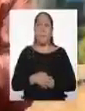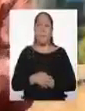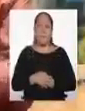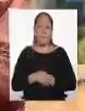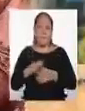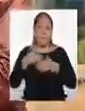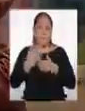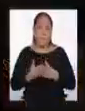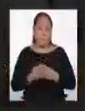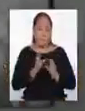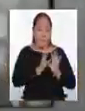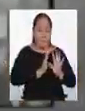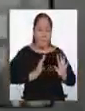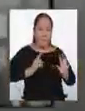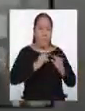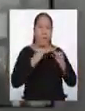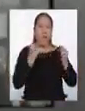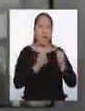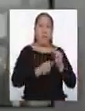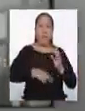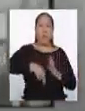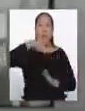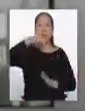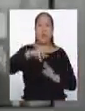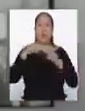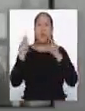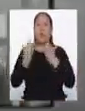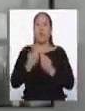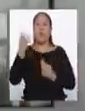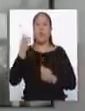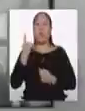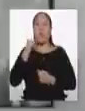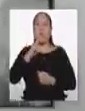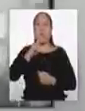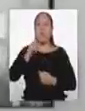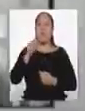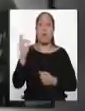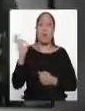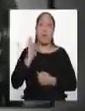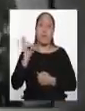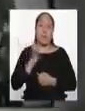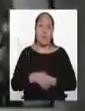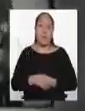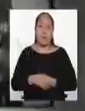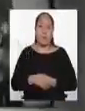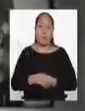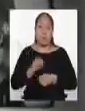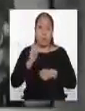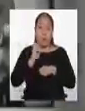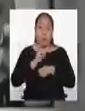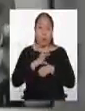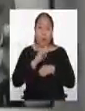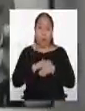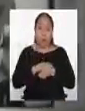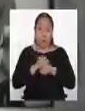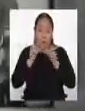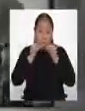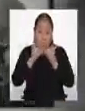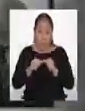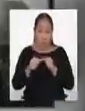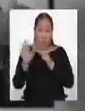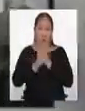Luego de que se activa el Agrupamiento Norte, se produce una reunión de emergencia el 21 de febrero con el Consejo Permanente de la Defensa